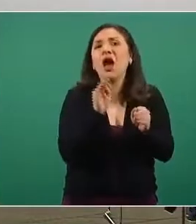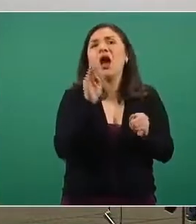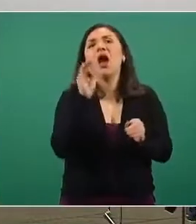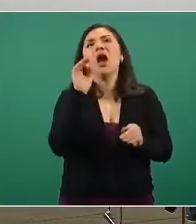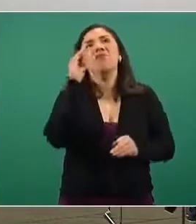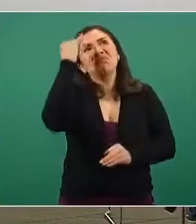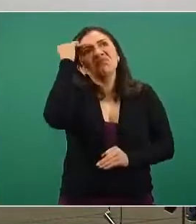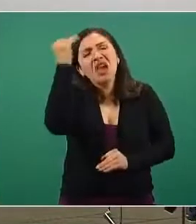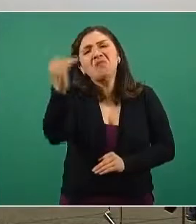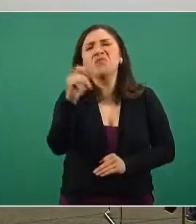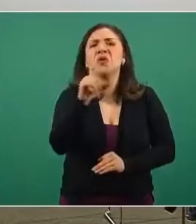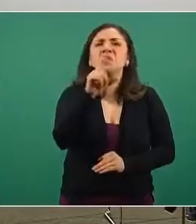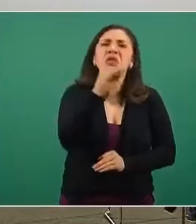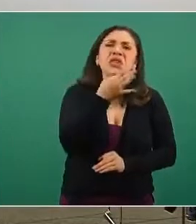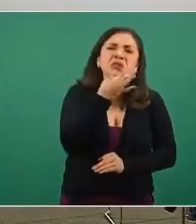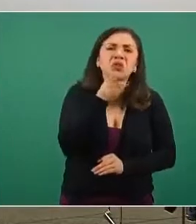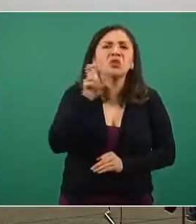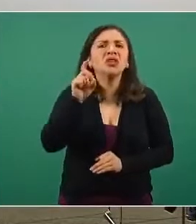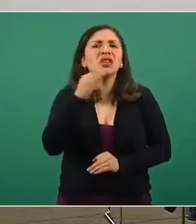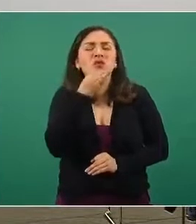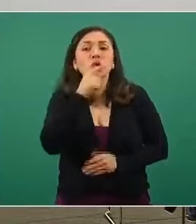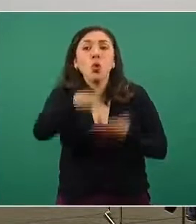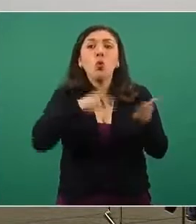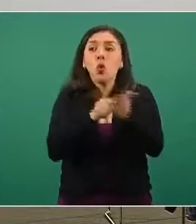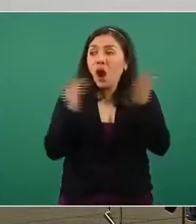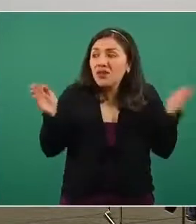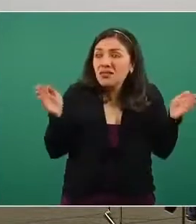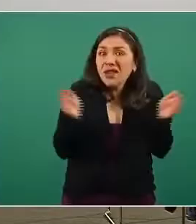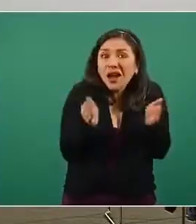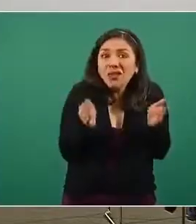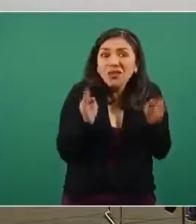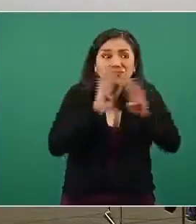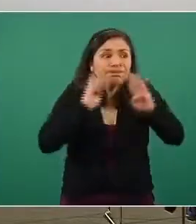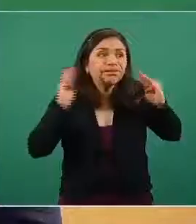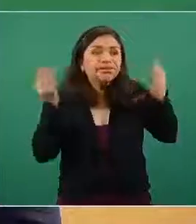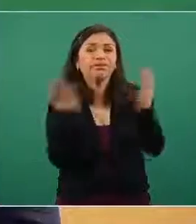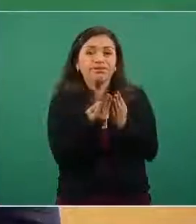20-30 minutos, si esto fue en un espacio cerrado con mayor